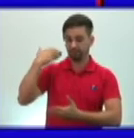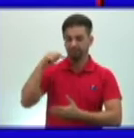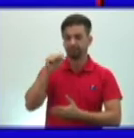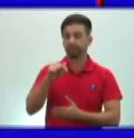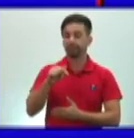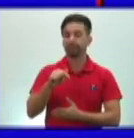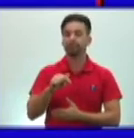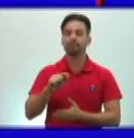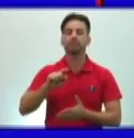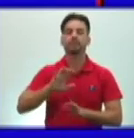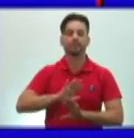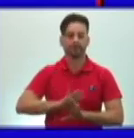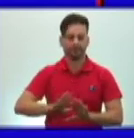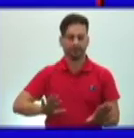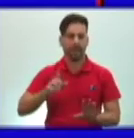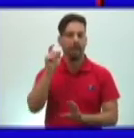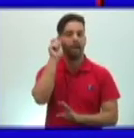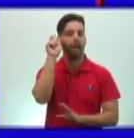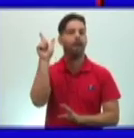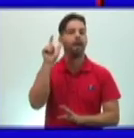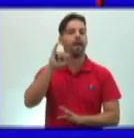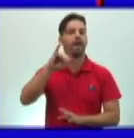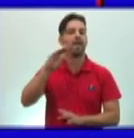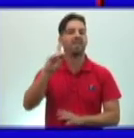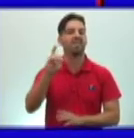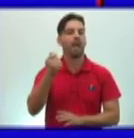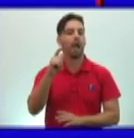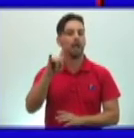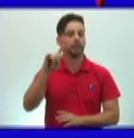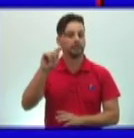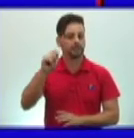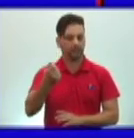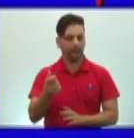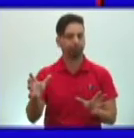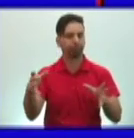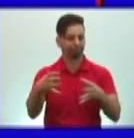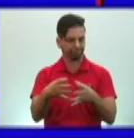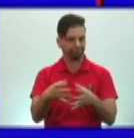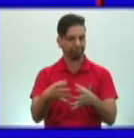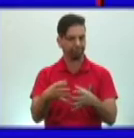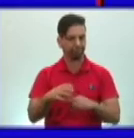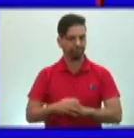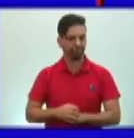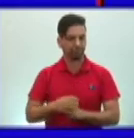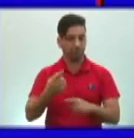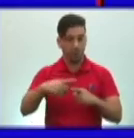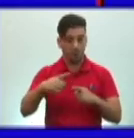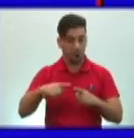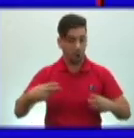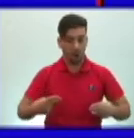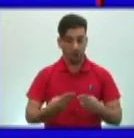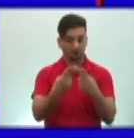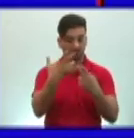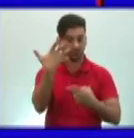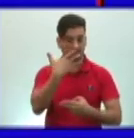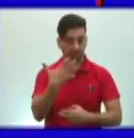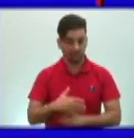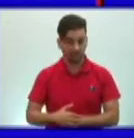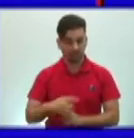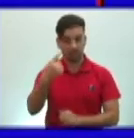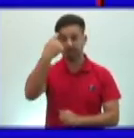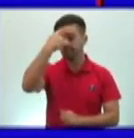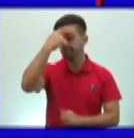clasifica como idealista. Pero Ernesto Che Guevara y Fidel Castro clasifican también como